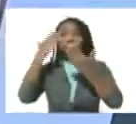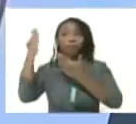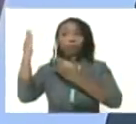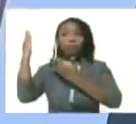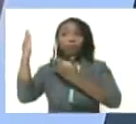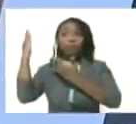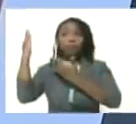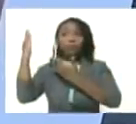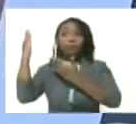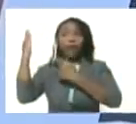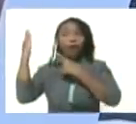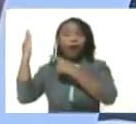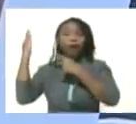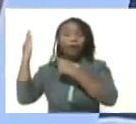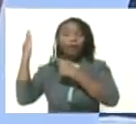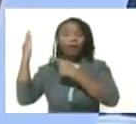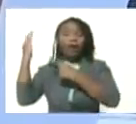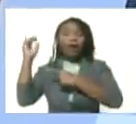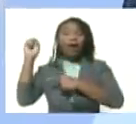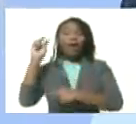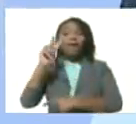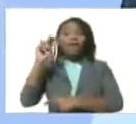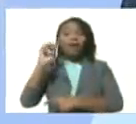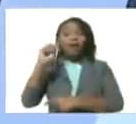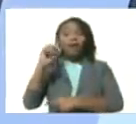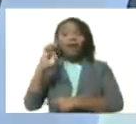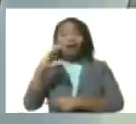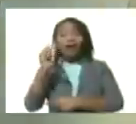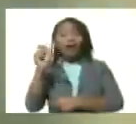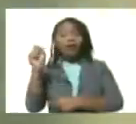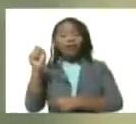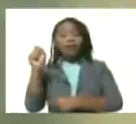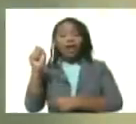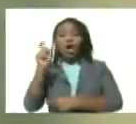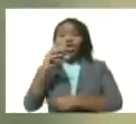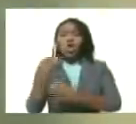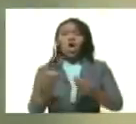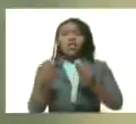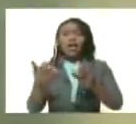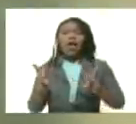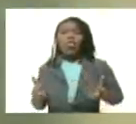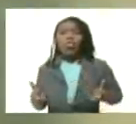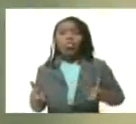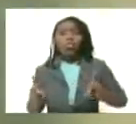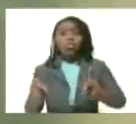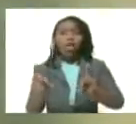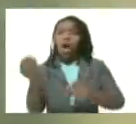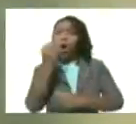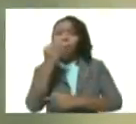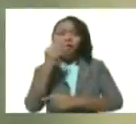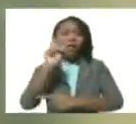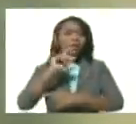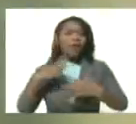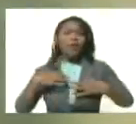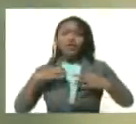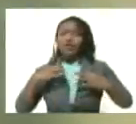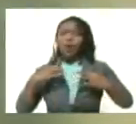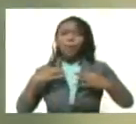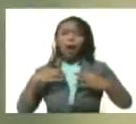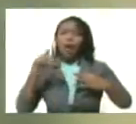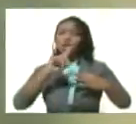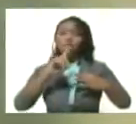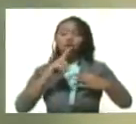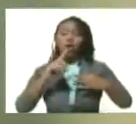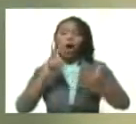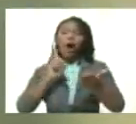estas venecas nos están matando, no des limosnas, comida ni ropa, no